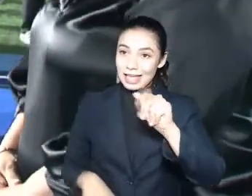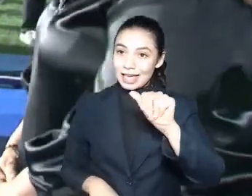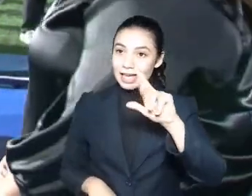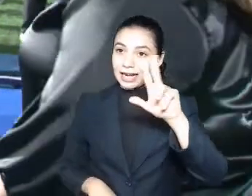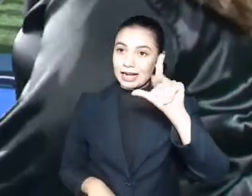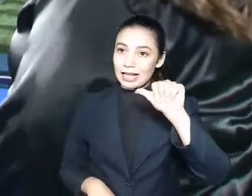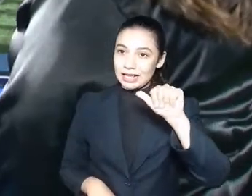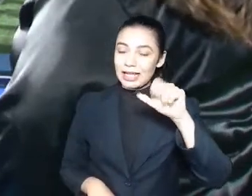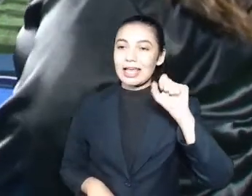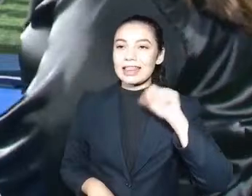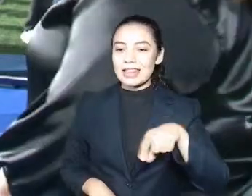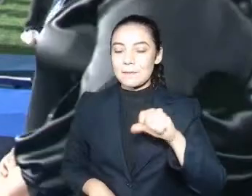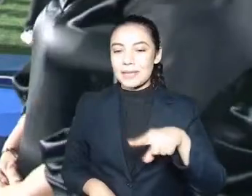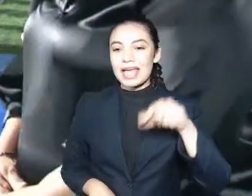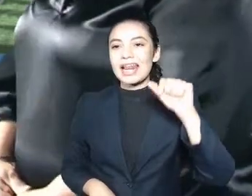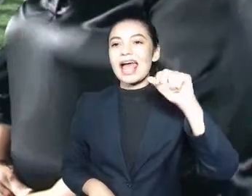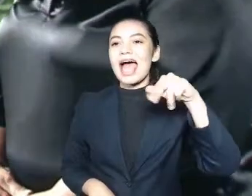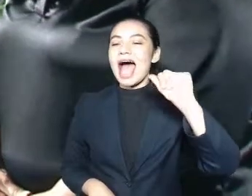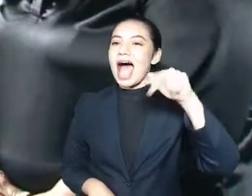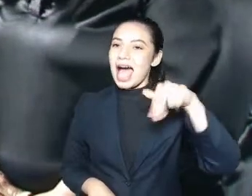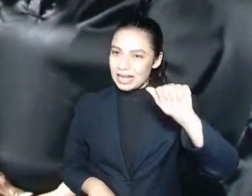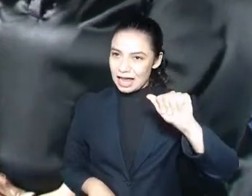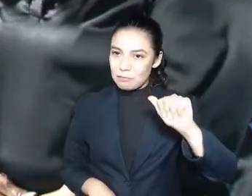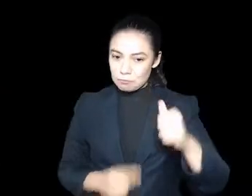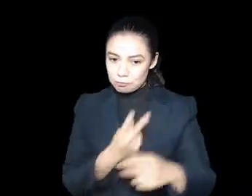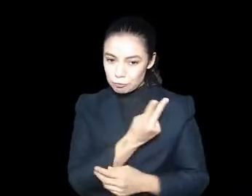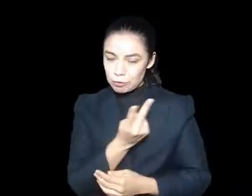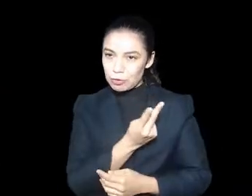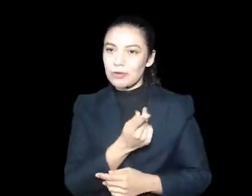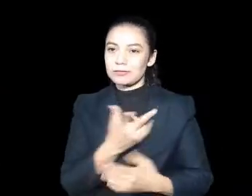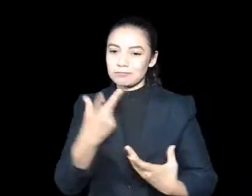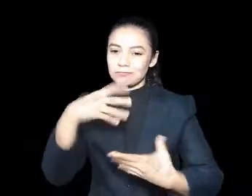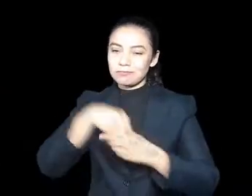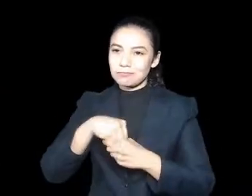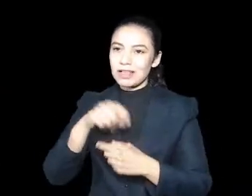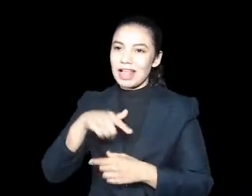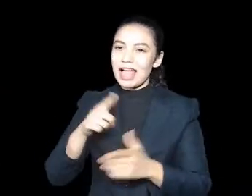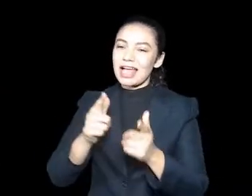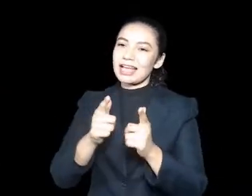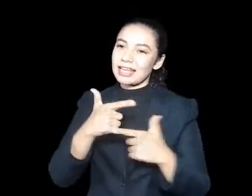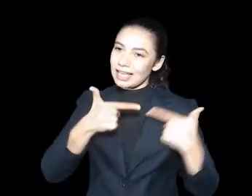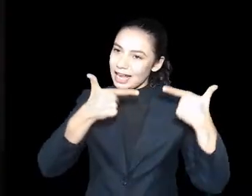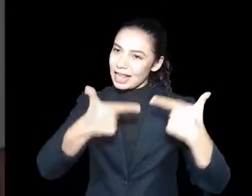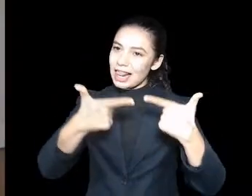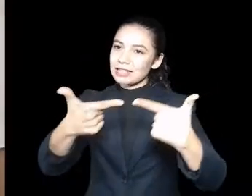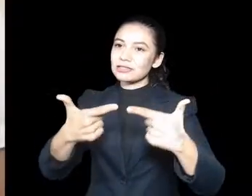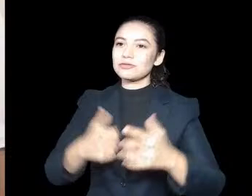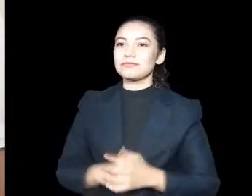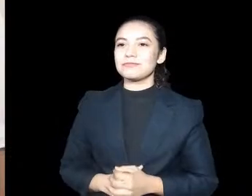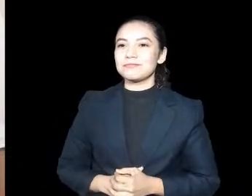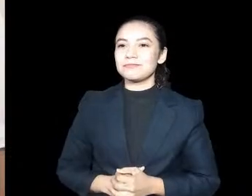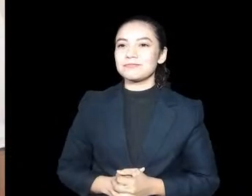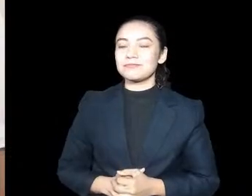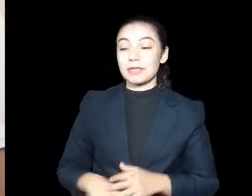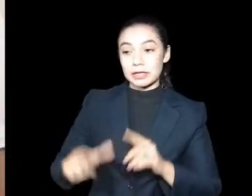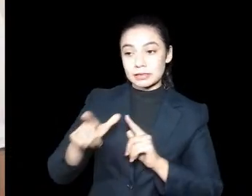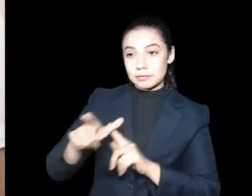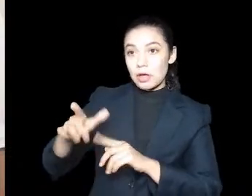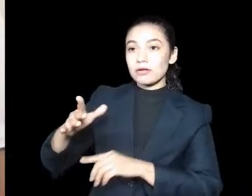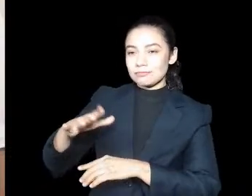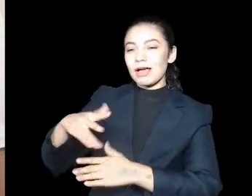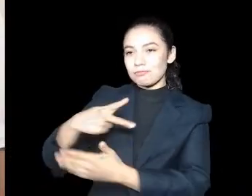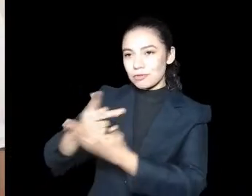y Ana Fernanda Ramos Vázquez, también integrante de esta generación. Y continuamos con quienes egresan del programa de